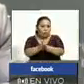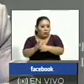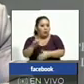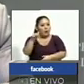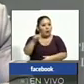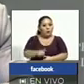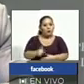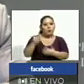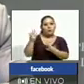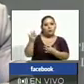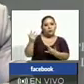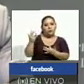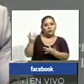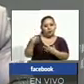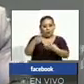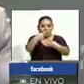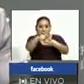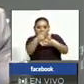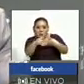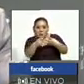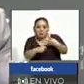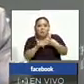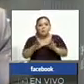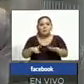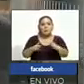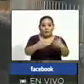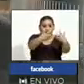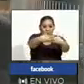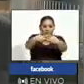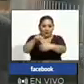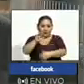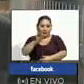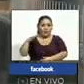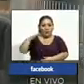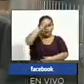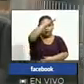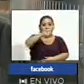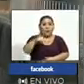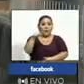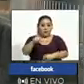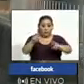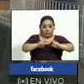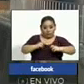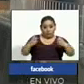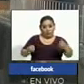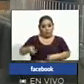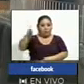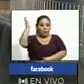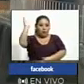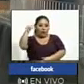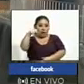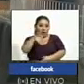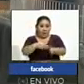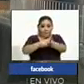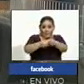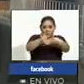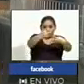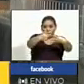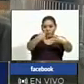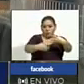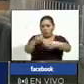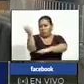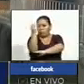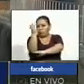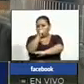estamos definiendo algunos detalles, como dije, con las aerolíneas. Según lo mencionado en conferencia de prensa, desde que arrancaron estas medidas no se